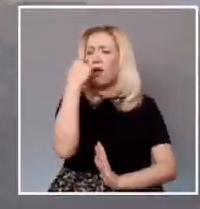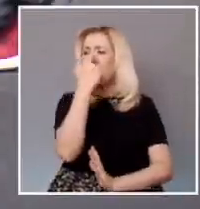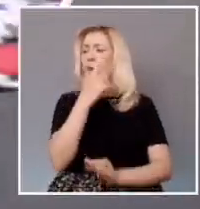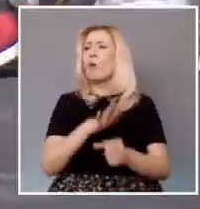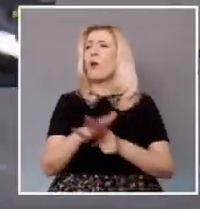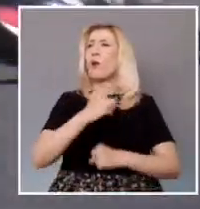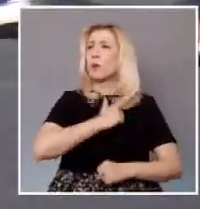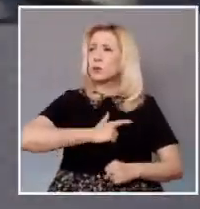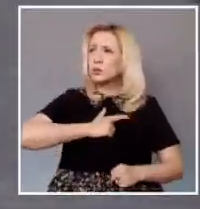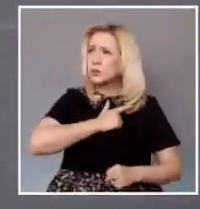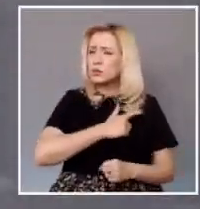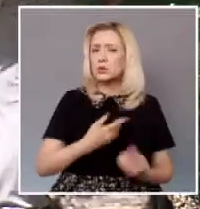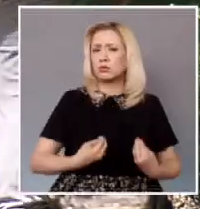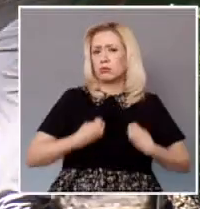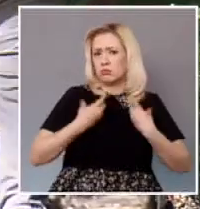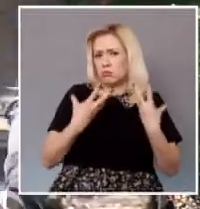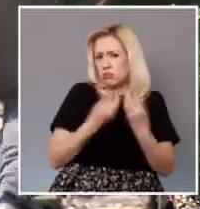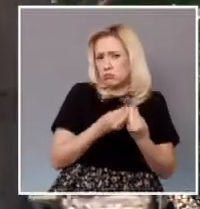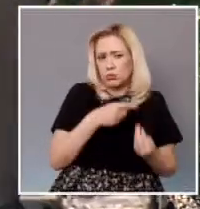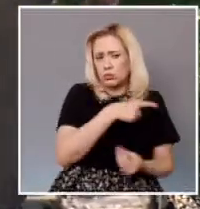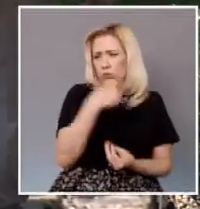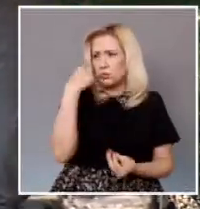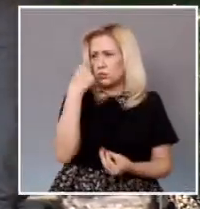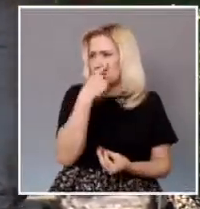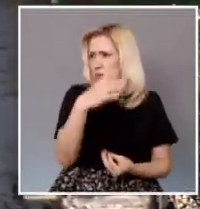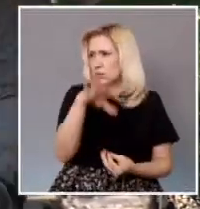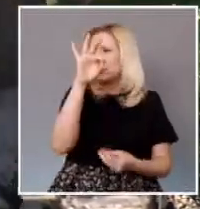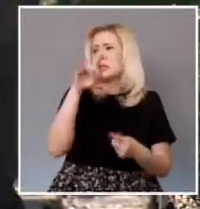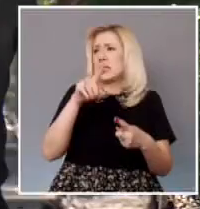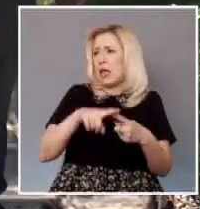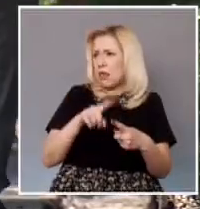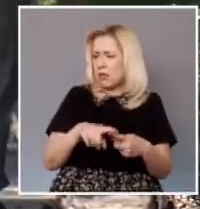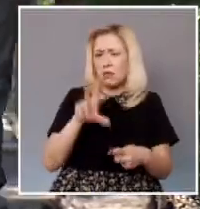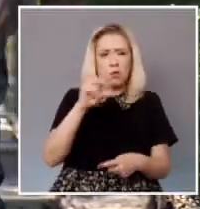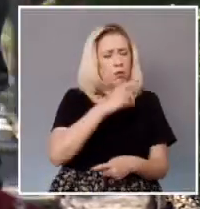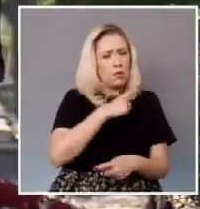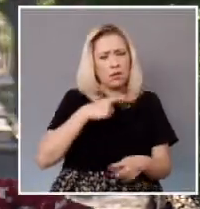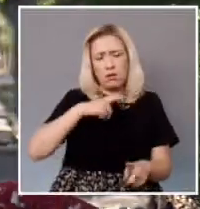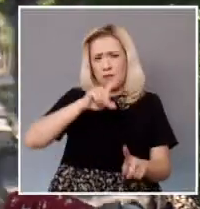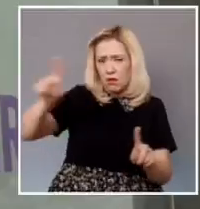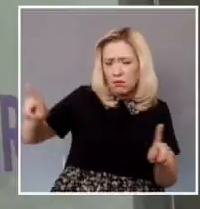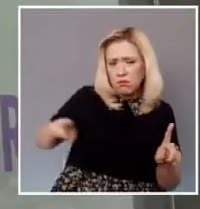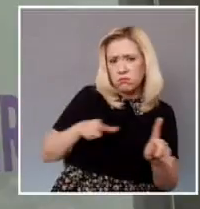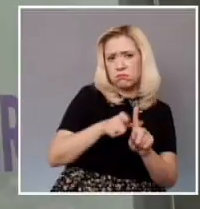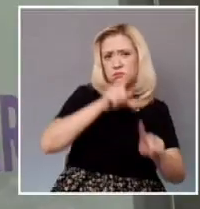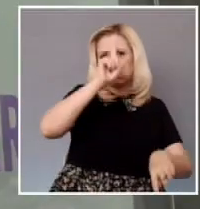quien quiera, y que nadie más puede volver a tramitar un juicio de interdicción en su agravio.